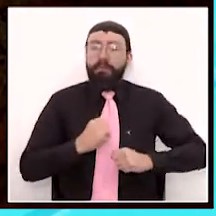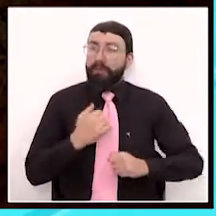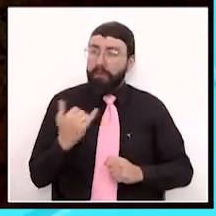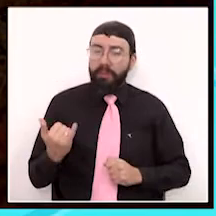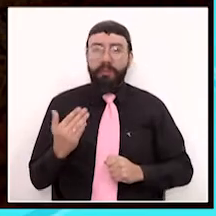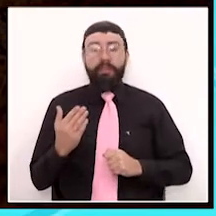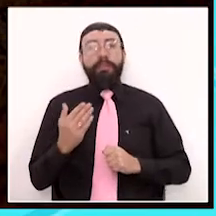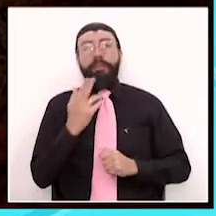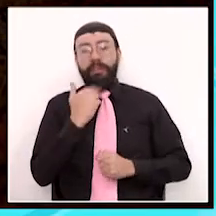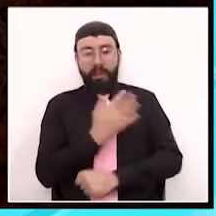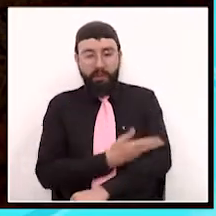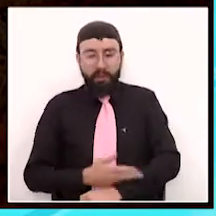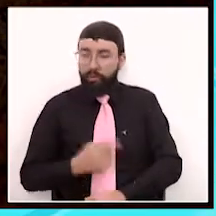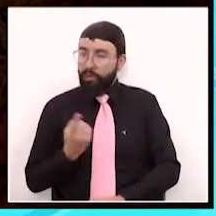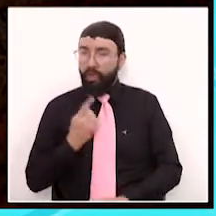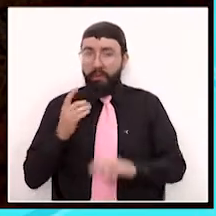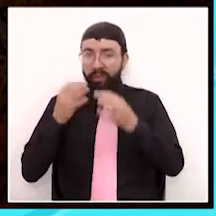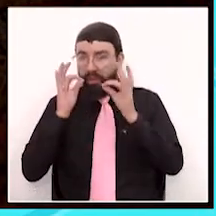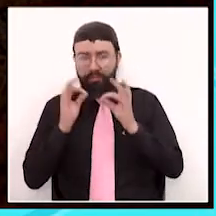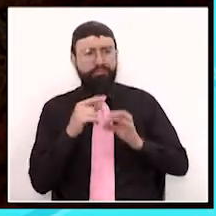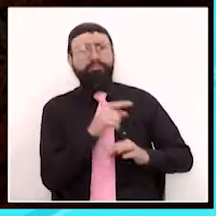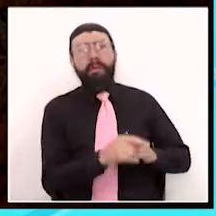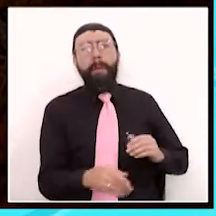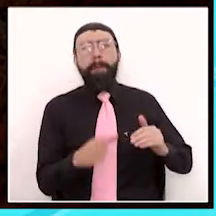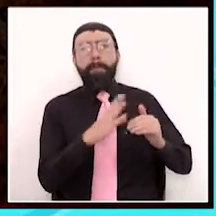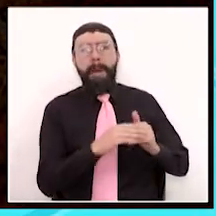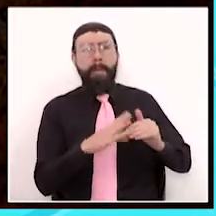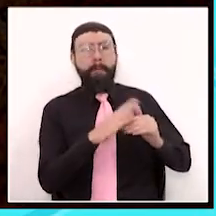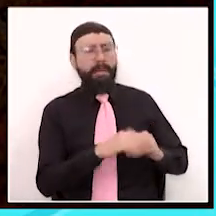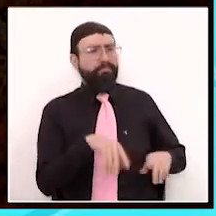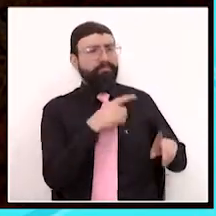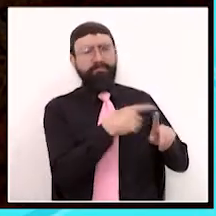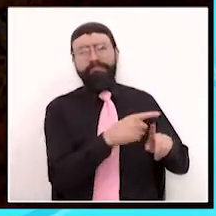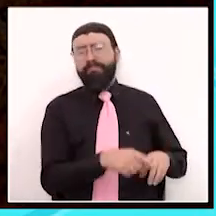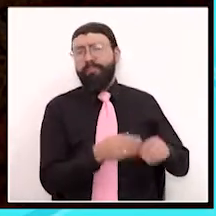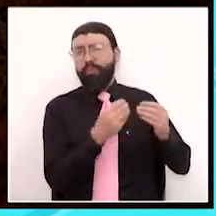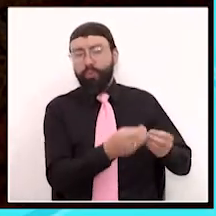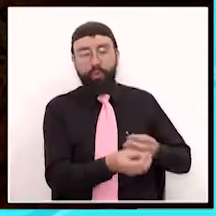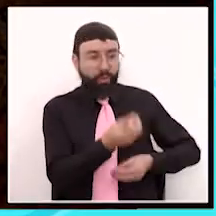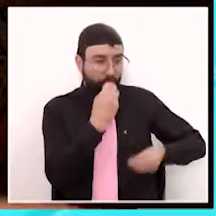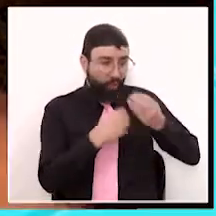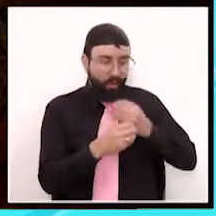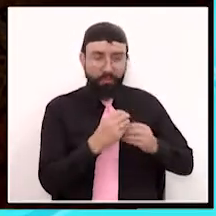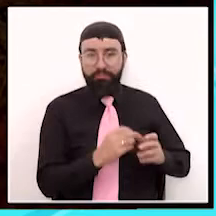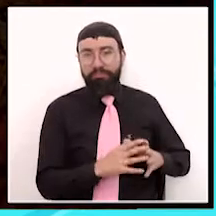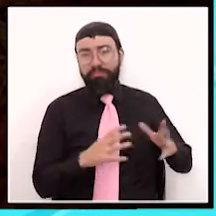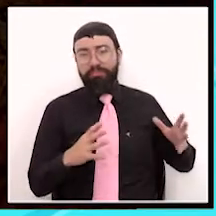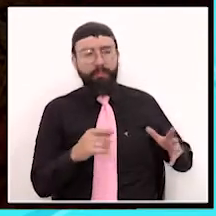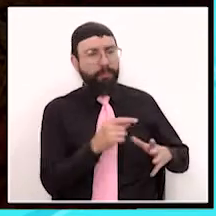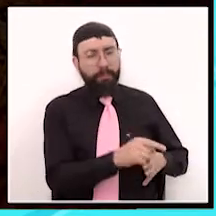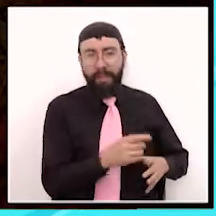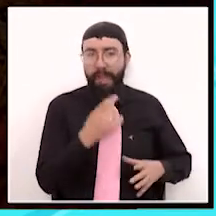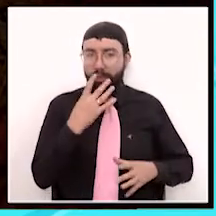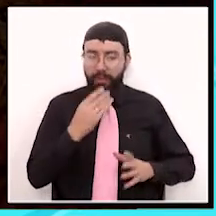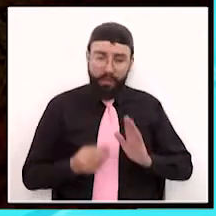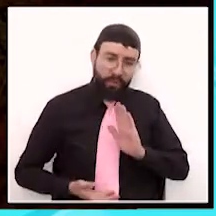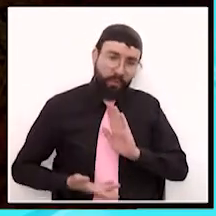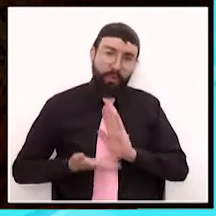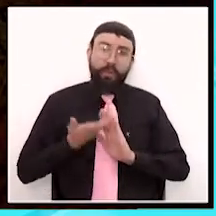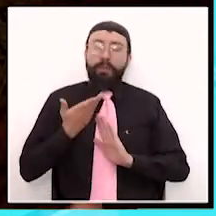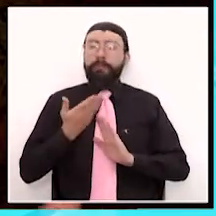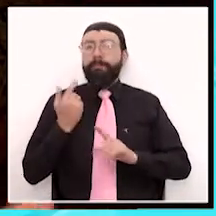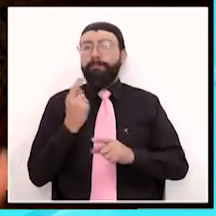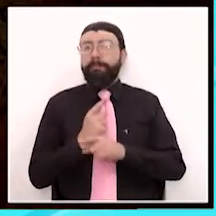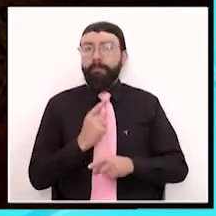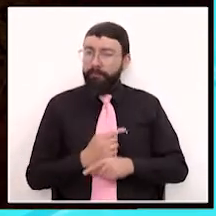no solo es por comer dulce, sino por comer panadería de la tradicional, porque elevan todo el azúcar en nuestra sangre y eso